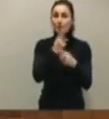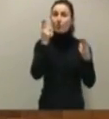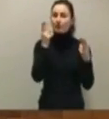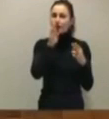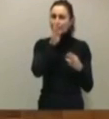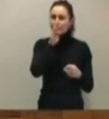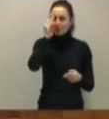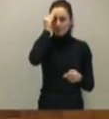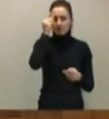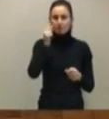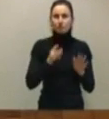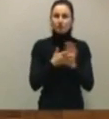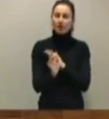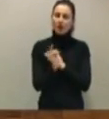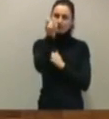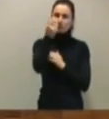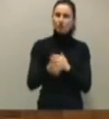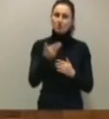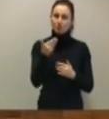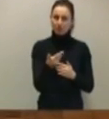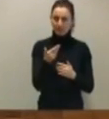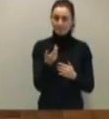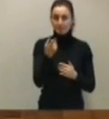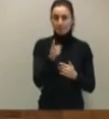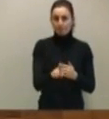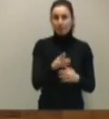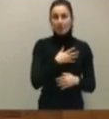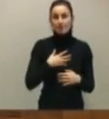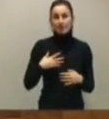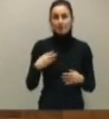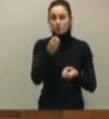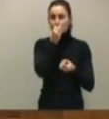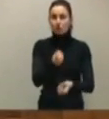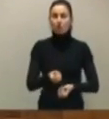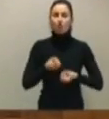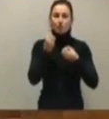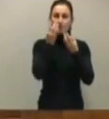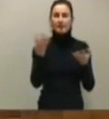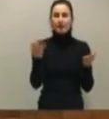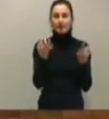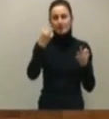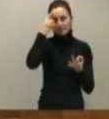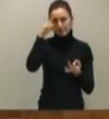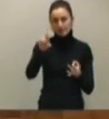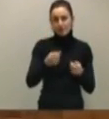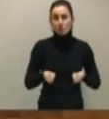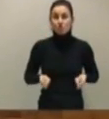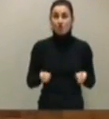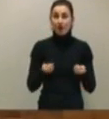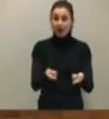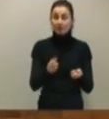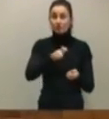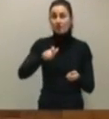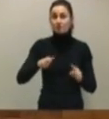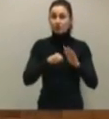pública, nos parece que es un logro importante. Y también queremos decir que hay que ser conscientes que el gasto del